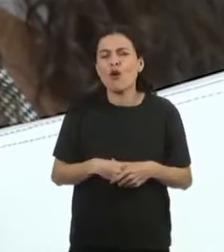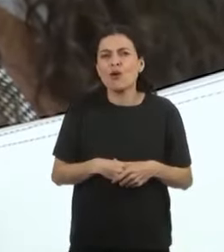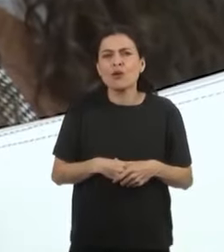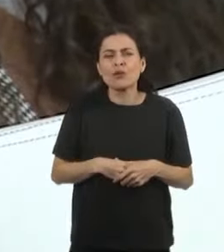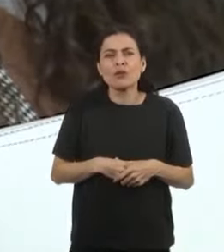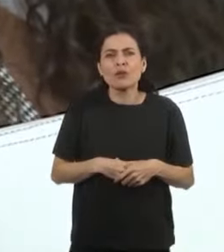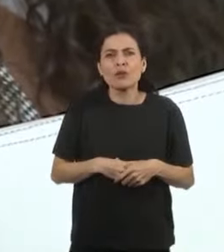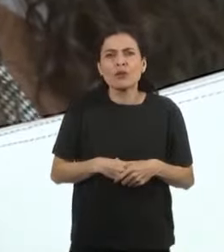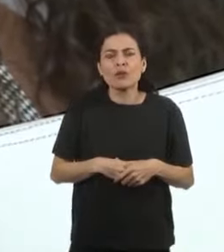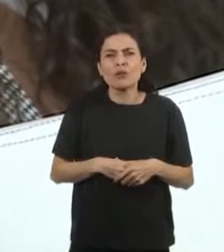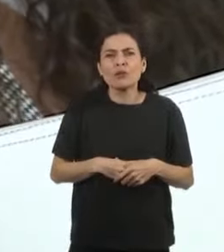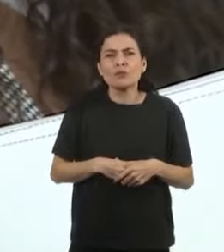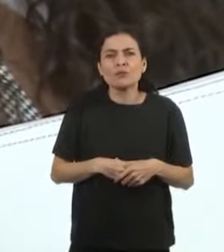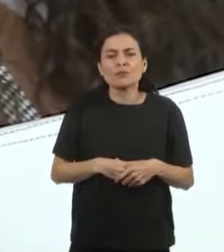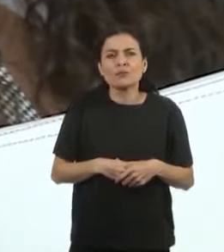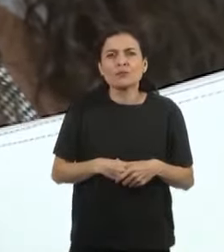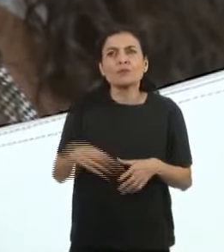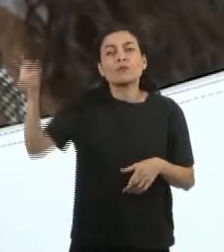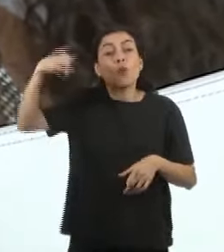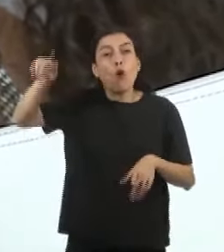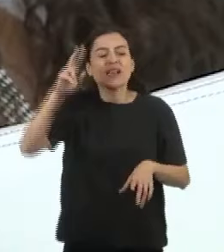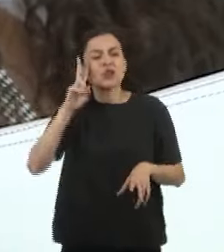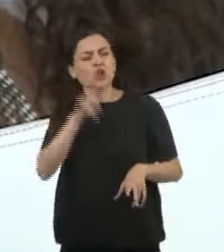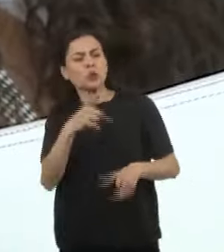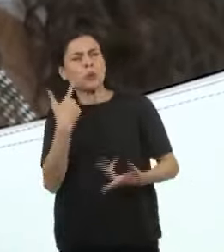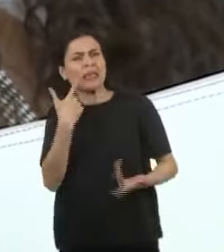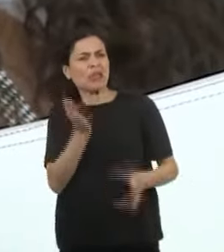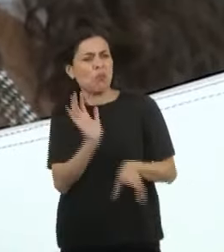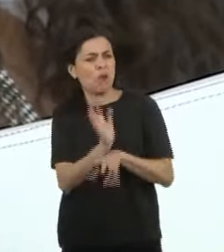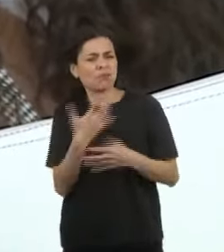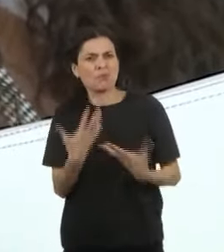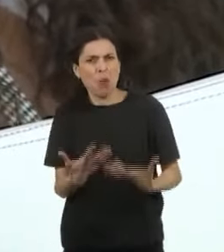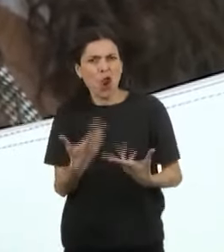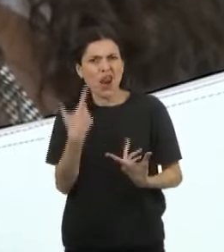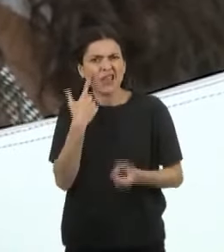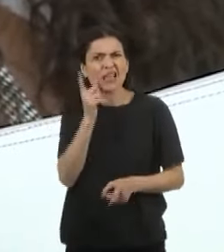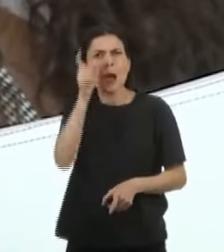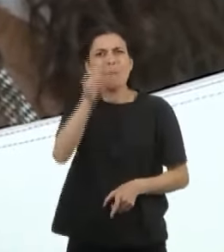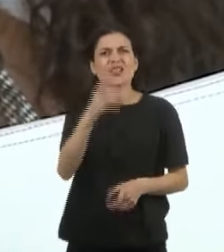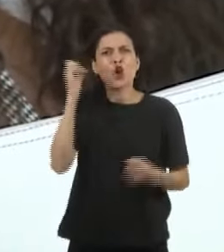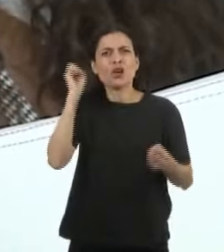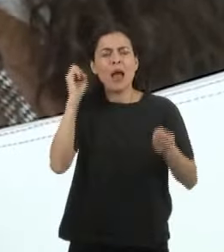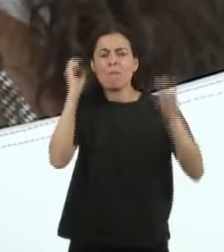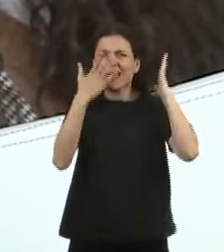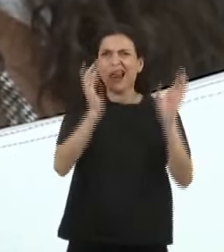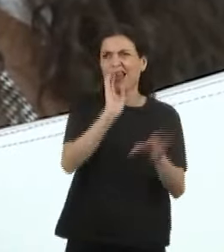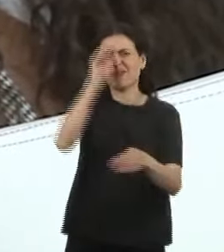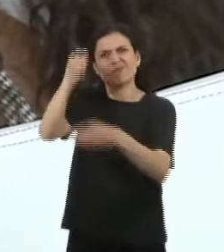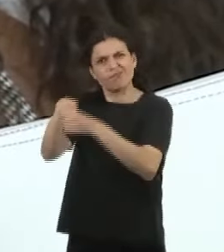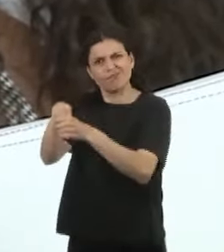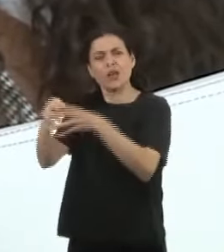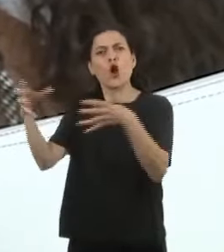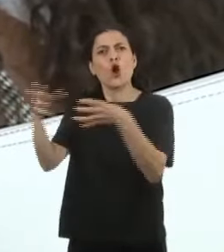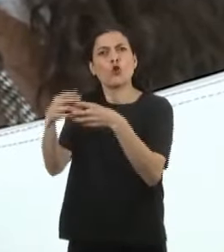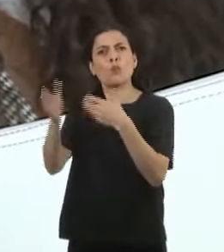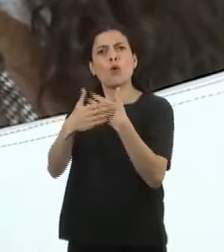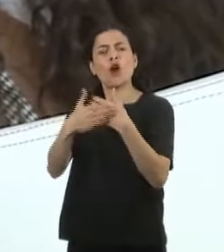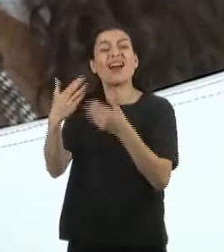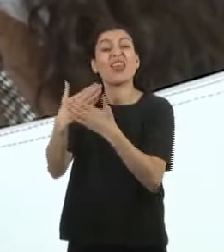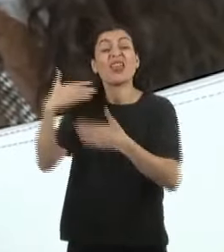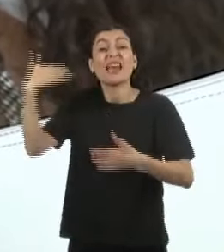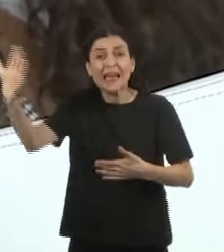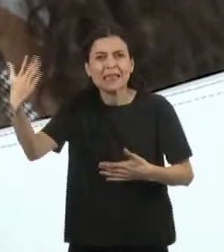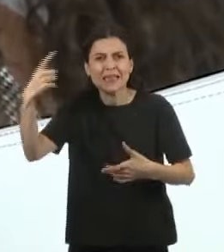a un evento de un partido de extrema derecha e